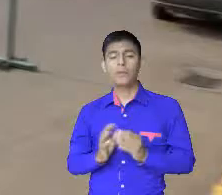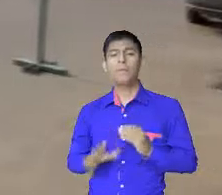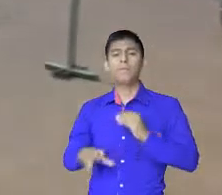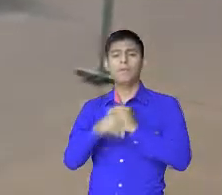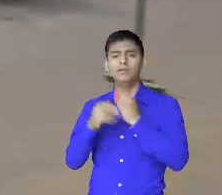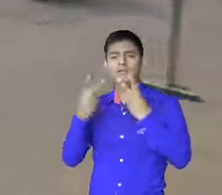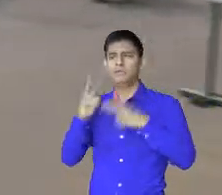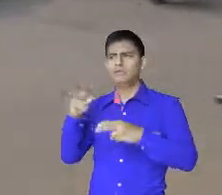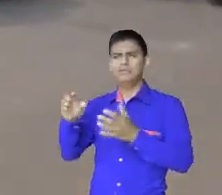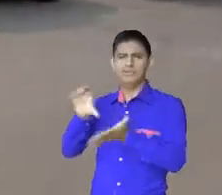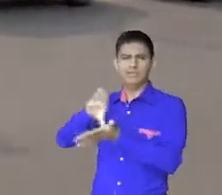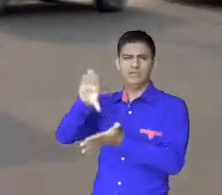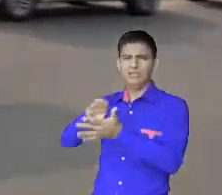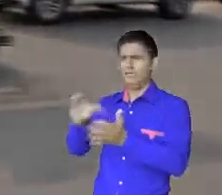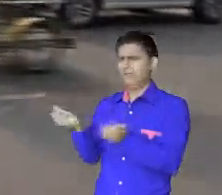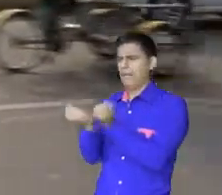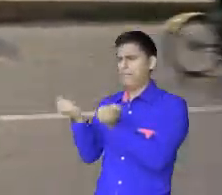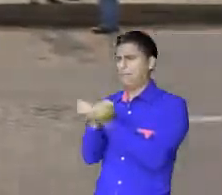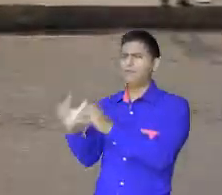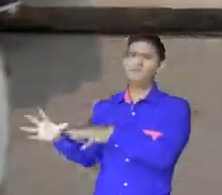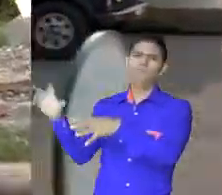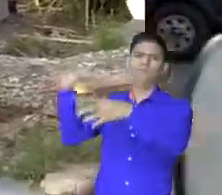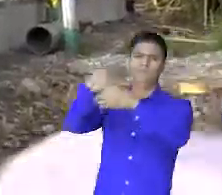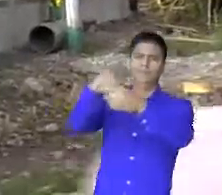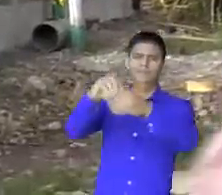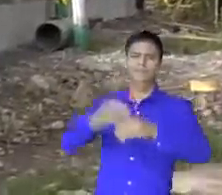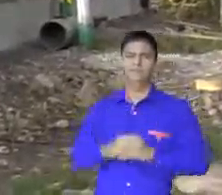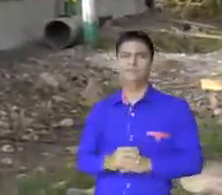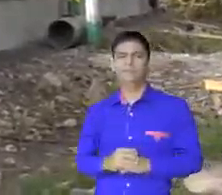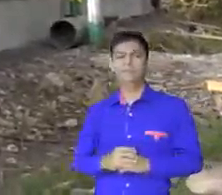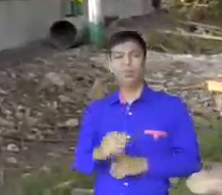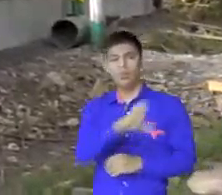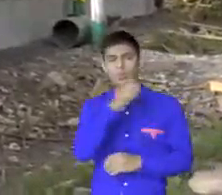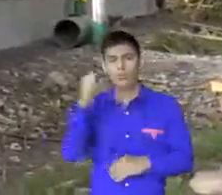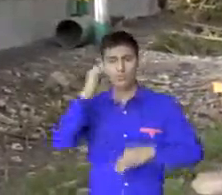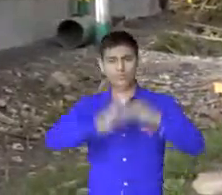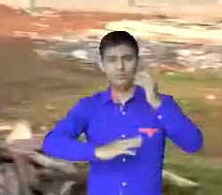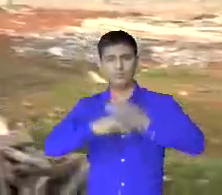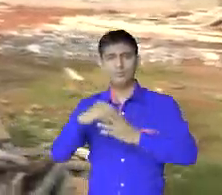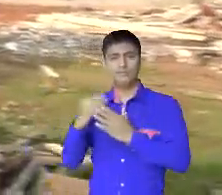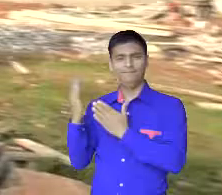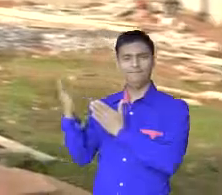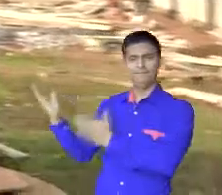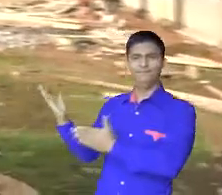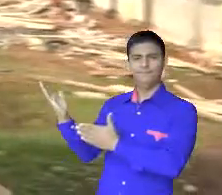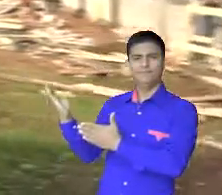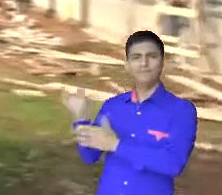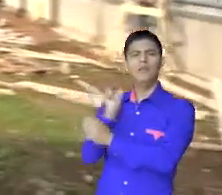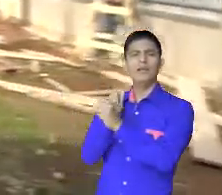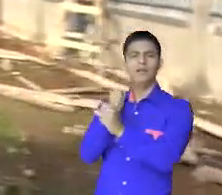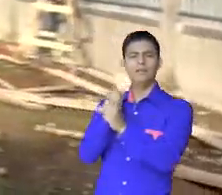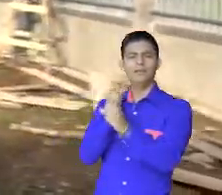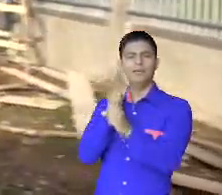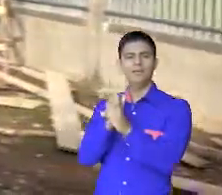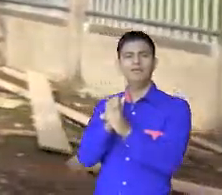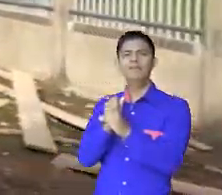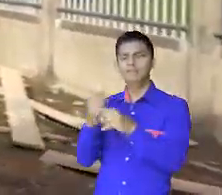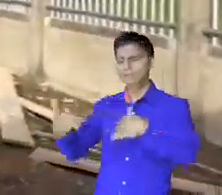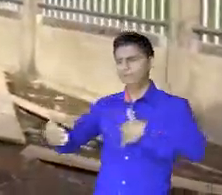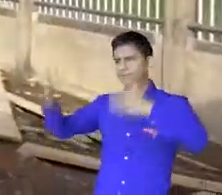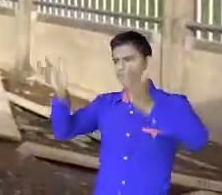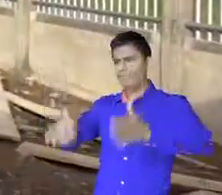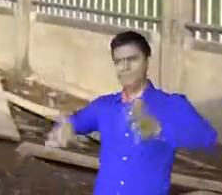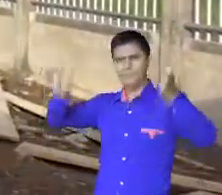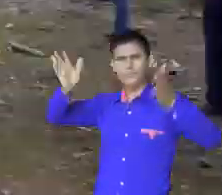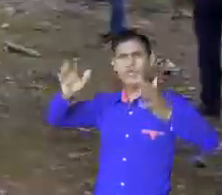de descongestionar el centro de la ciudad. Otra obra que visitó el señor alcalde fueron los trabajos que se realizan en el cerramiento